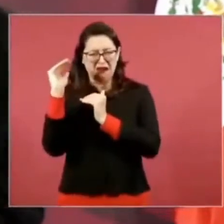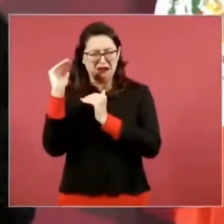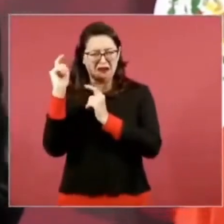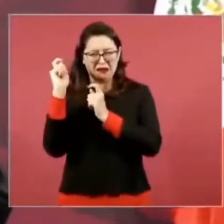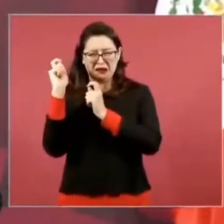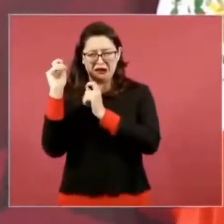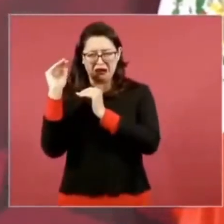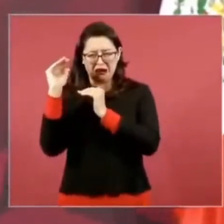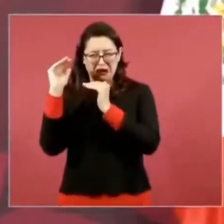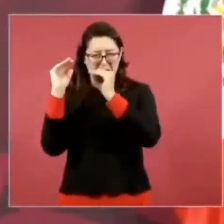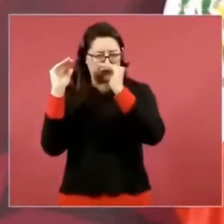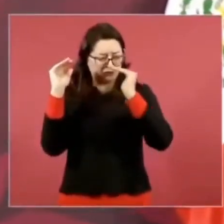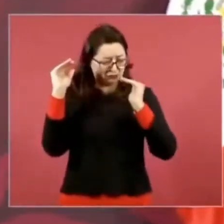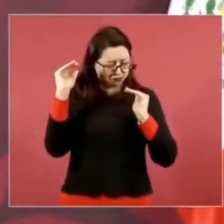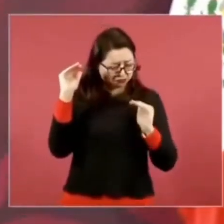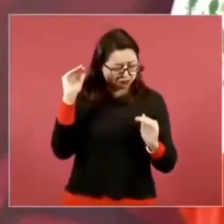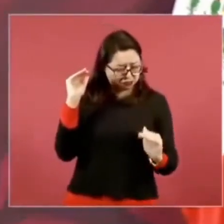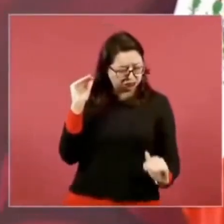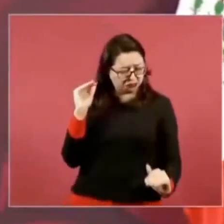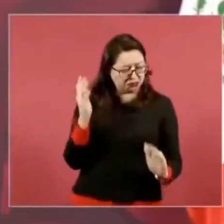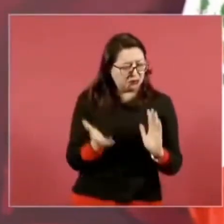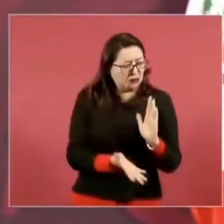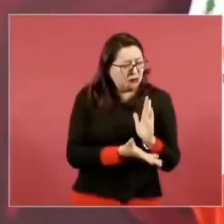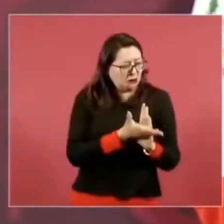obra, superintendente.